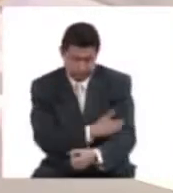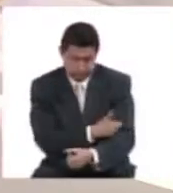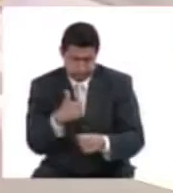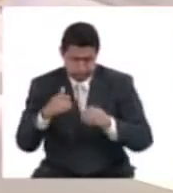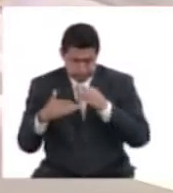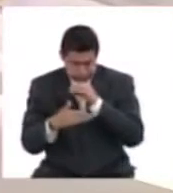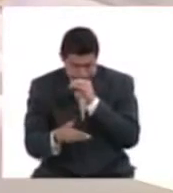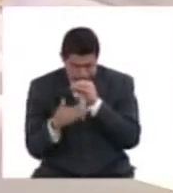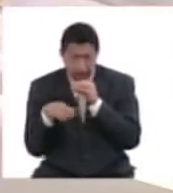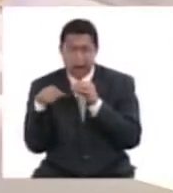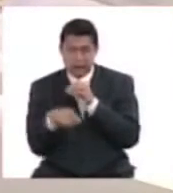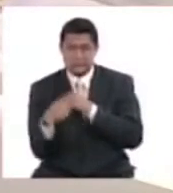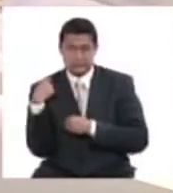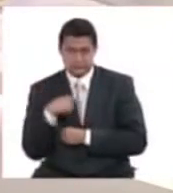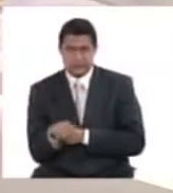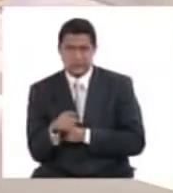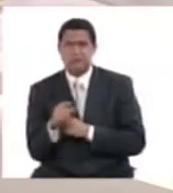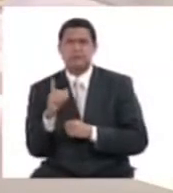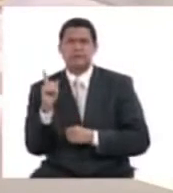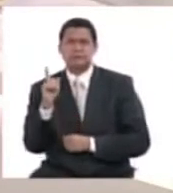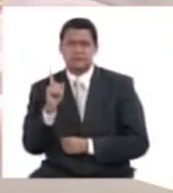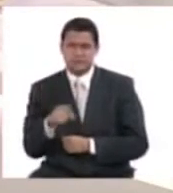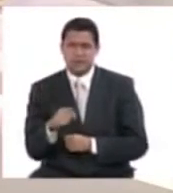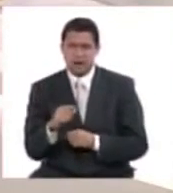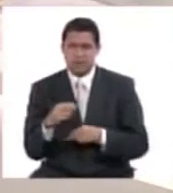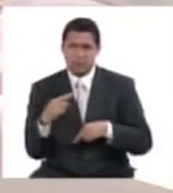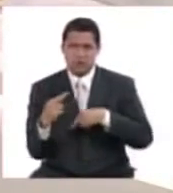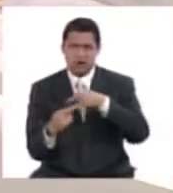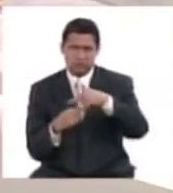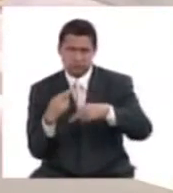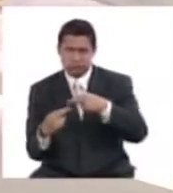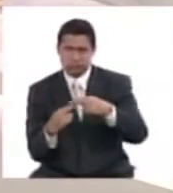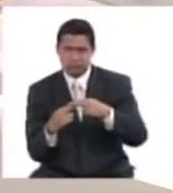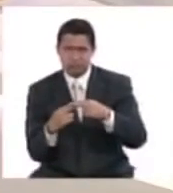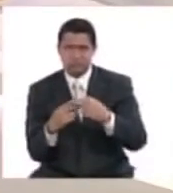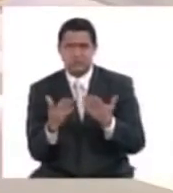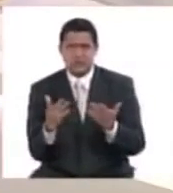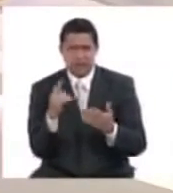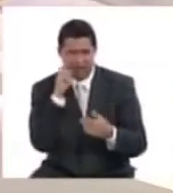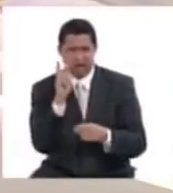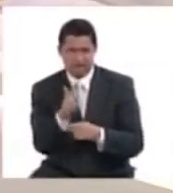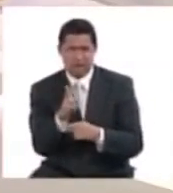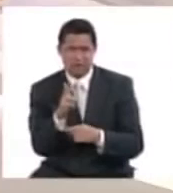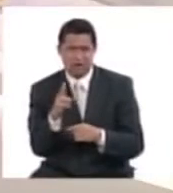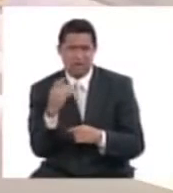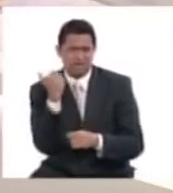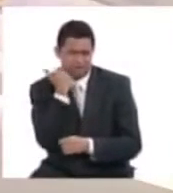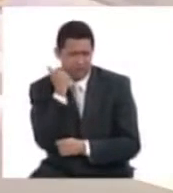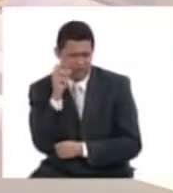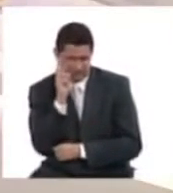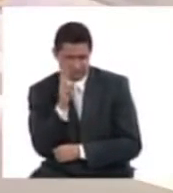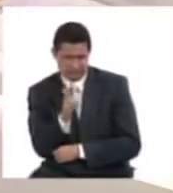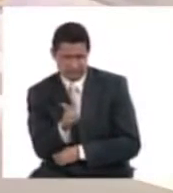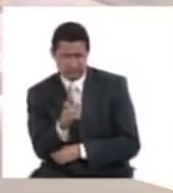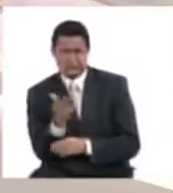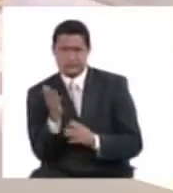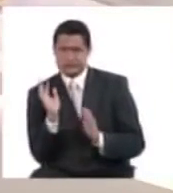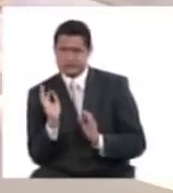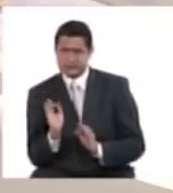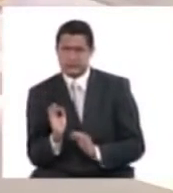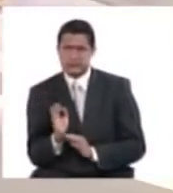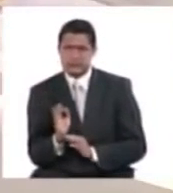de diagnóstico principal, sino también por una reacción en cadena de polimerasa detectando la toxina, que es una de